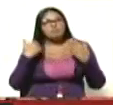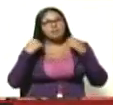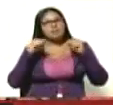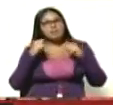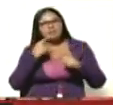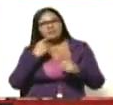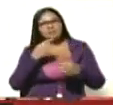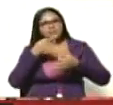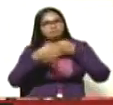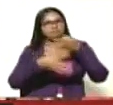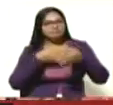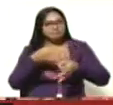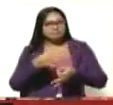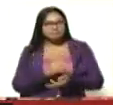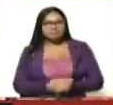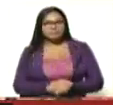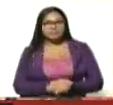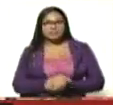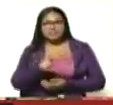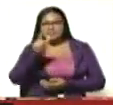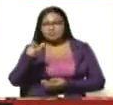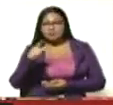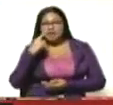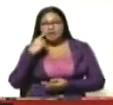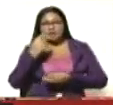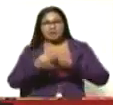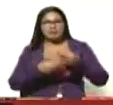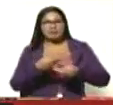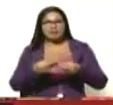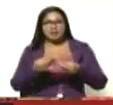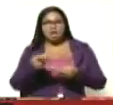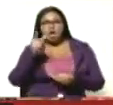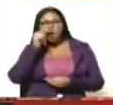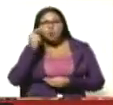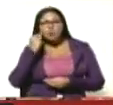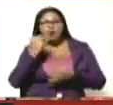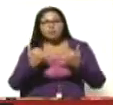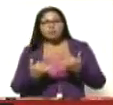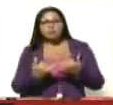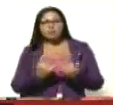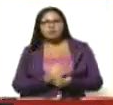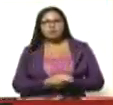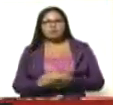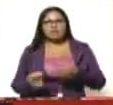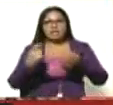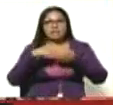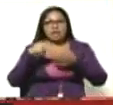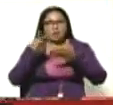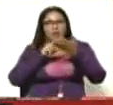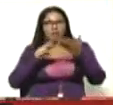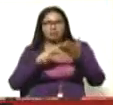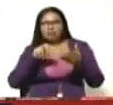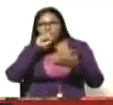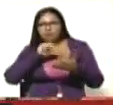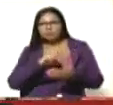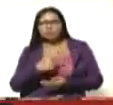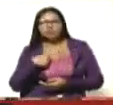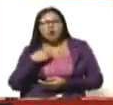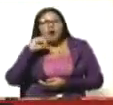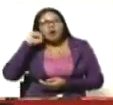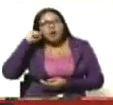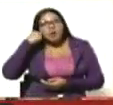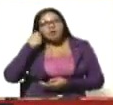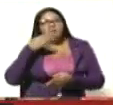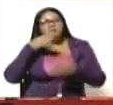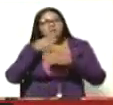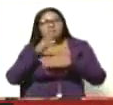decía, aquellas herramientas que utilizábamos para que los muchachos de entonces se engancharan con la lectura. Recuerdo que